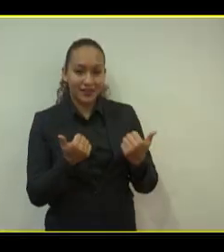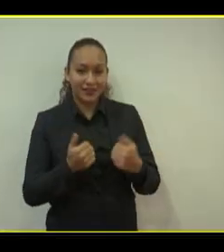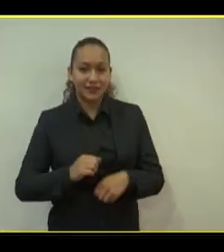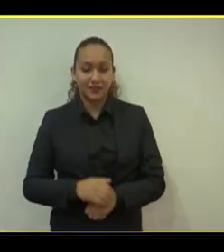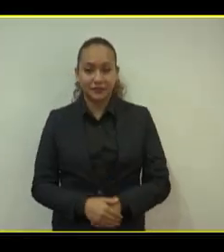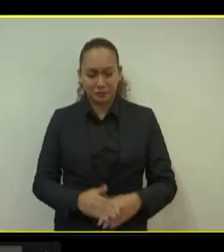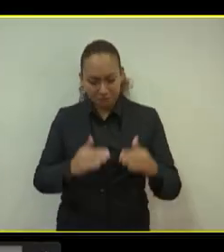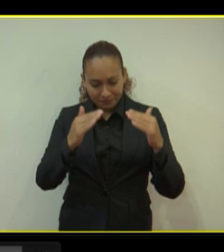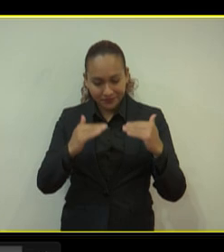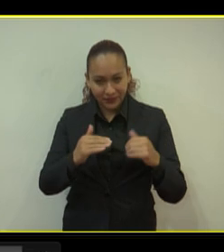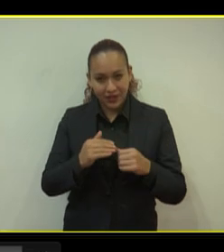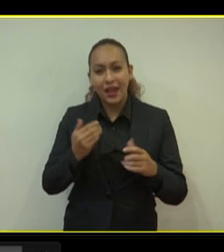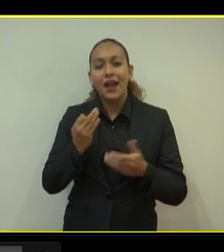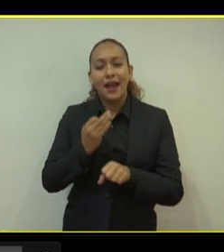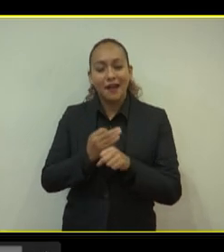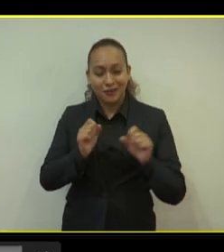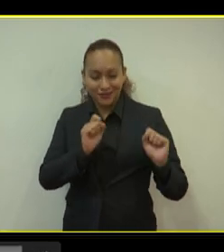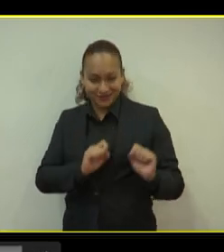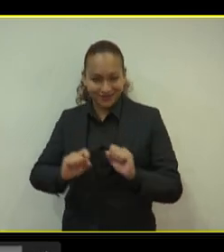A continuación les vamos a presentar